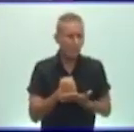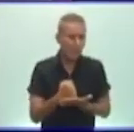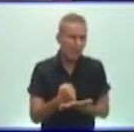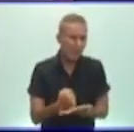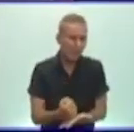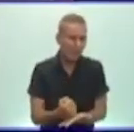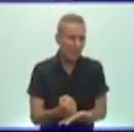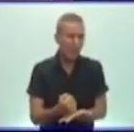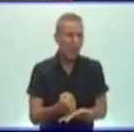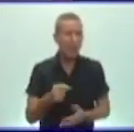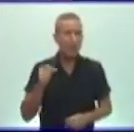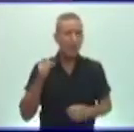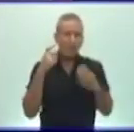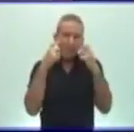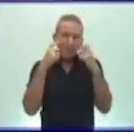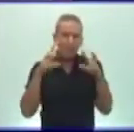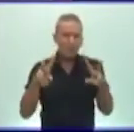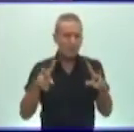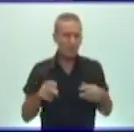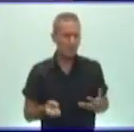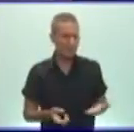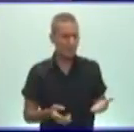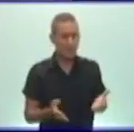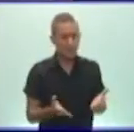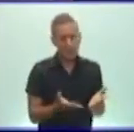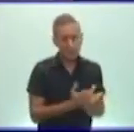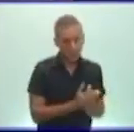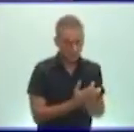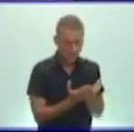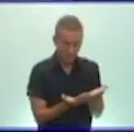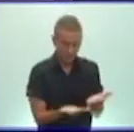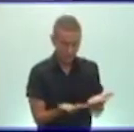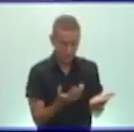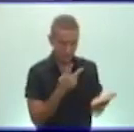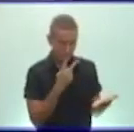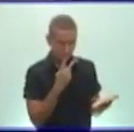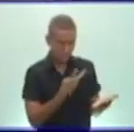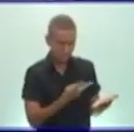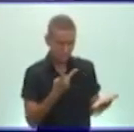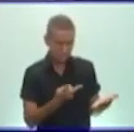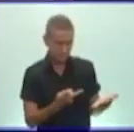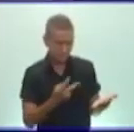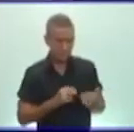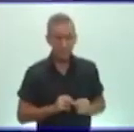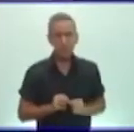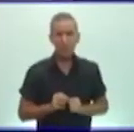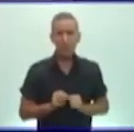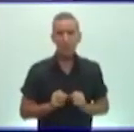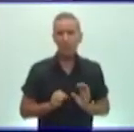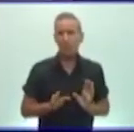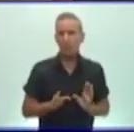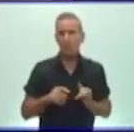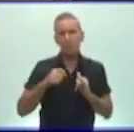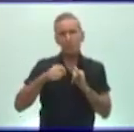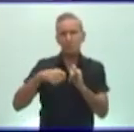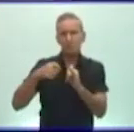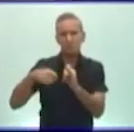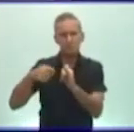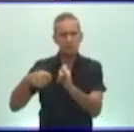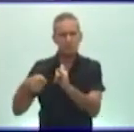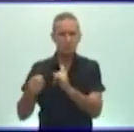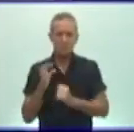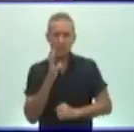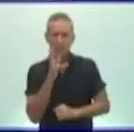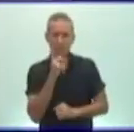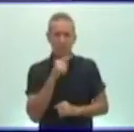vivencia, en la ilustración del libro de texto o en algún animado que recrea la belleza de este paraje. Pues